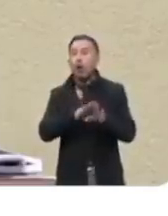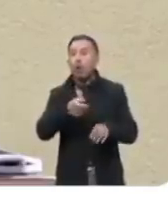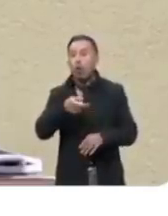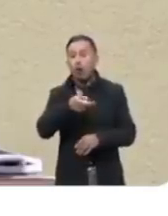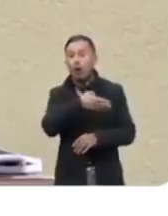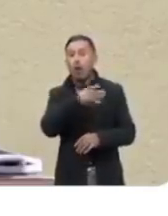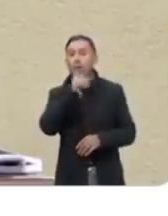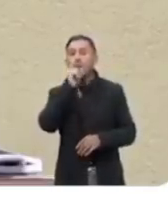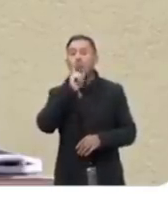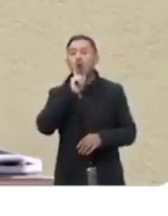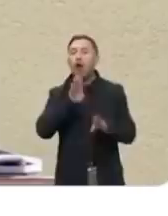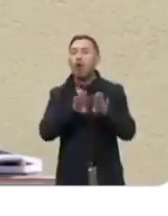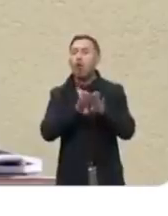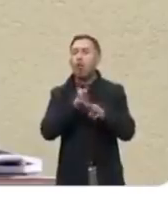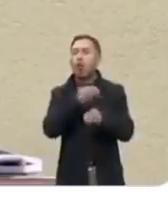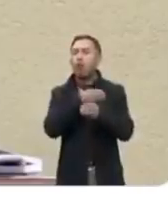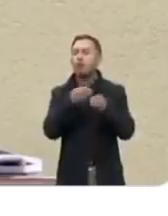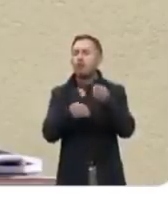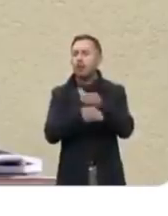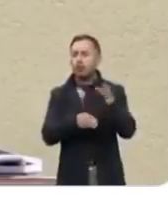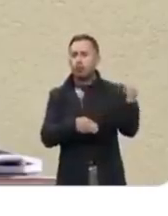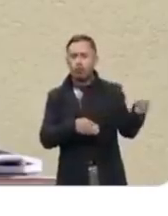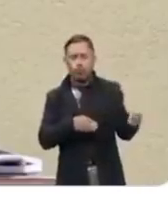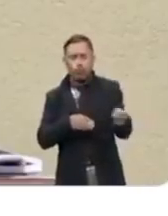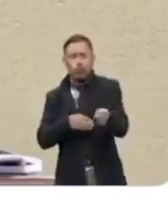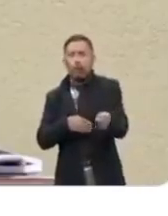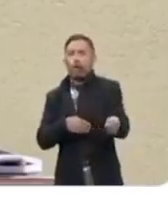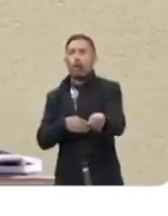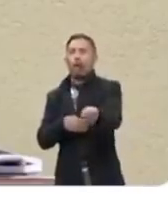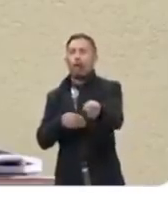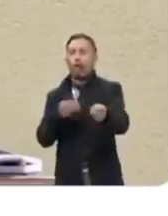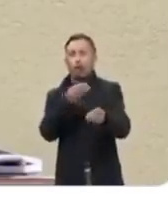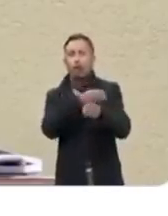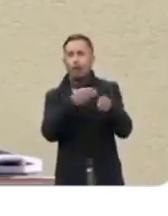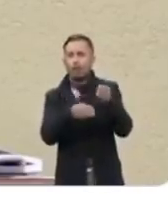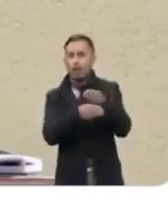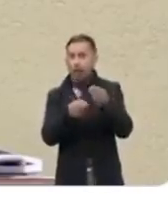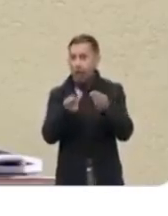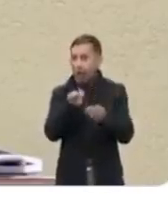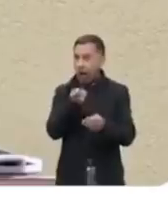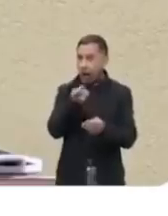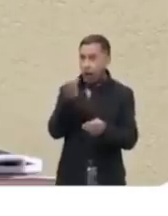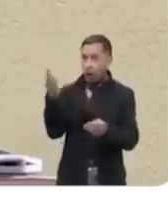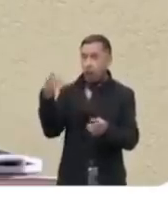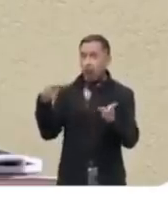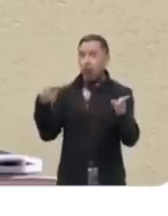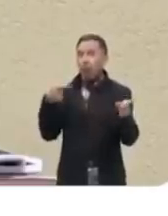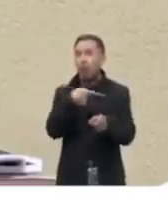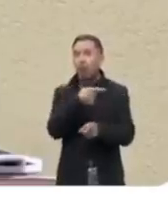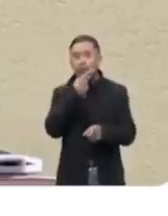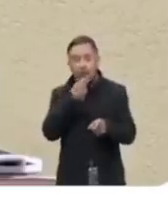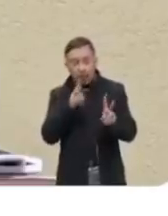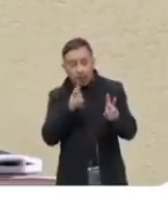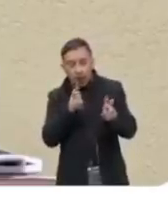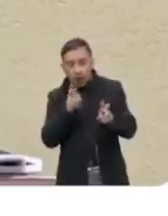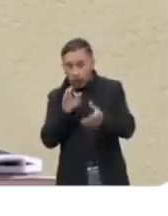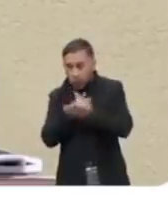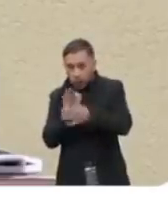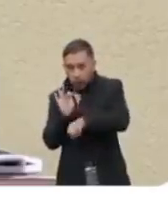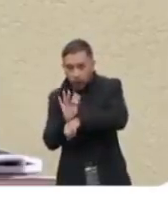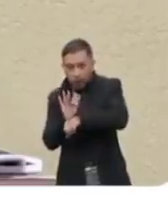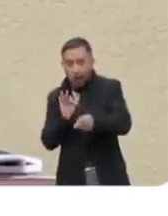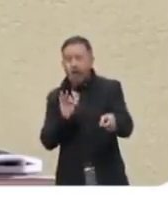a quien llegado a hablar y acusar de que en este tema se está cosificando a la mujer